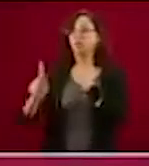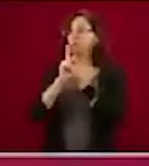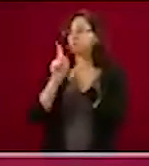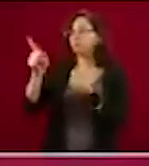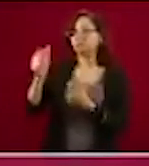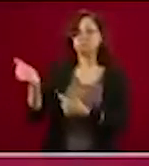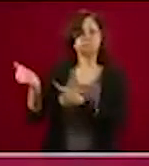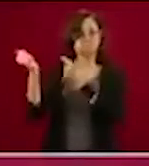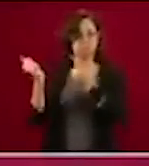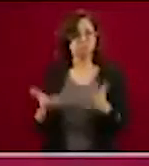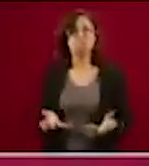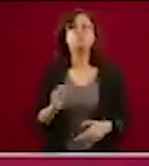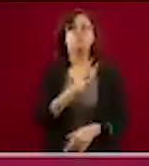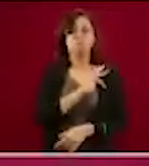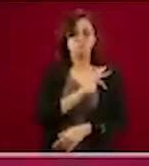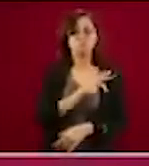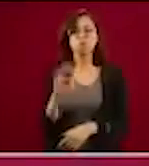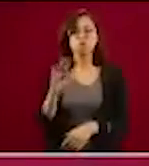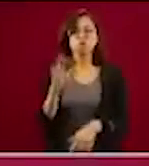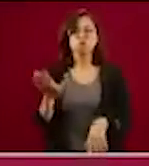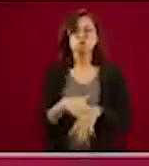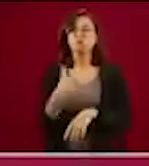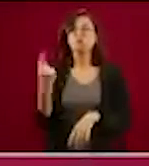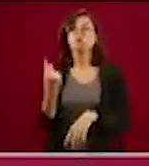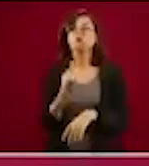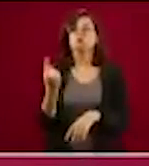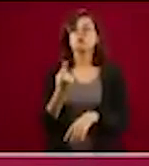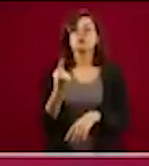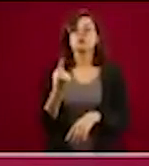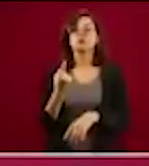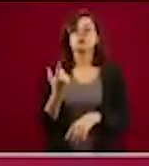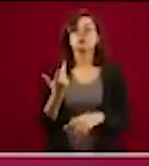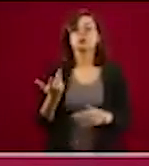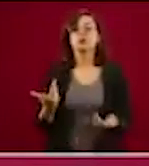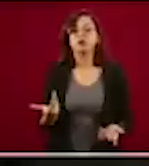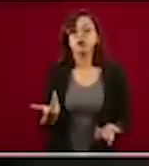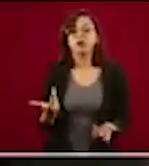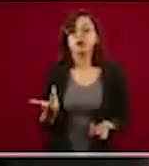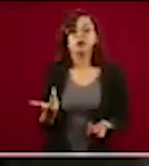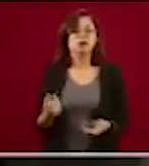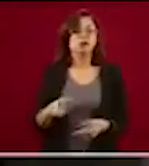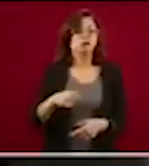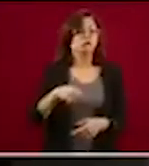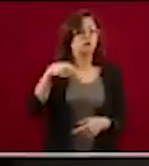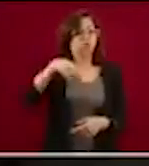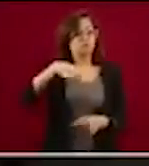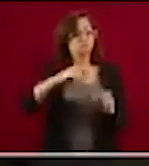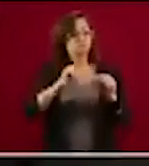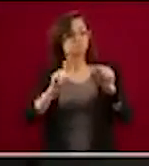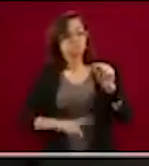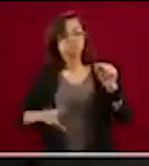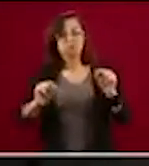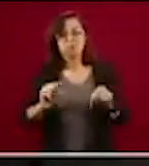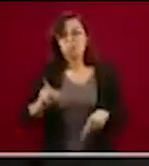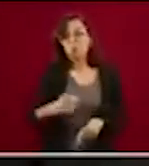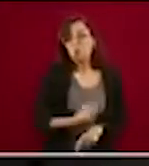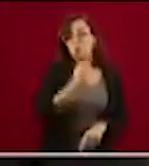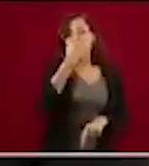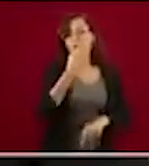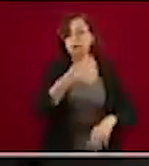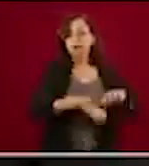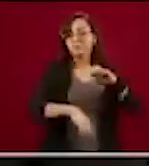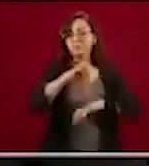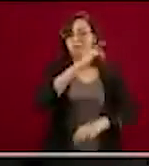federal para la protección contra riesgos sanitarios ya se resolvió pues las medicinas que se compren deberán de contar con registro de organizaciones